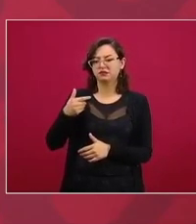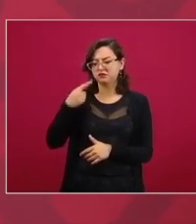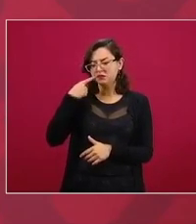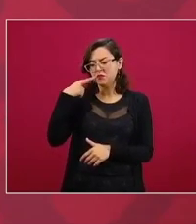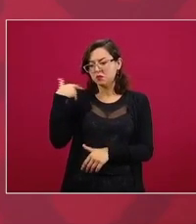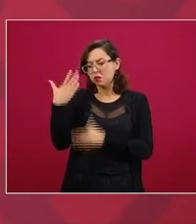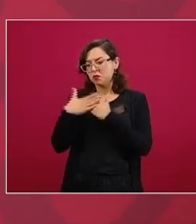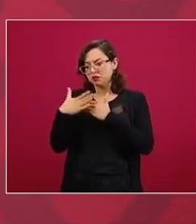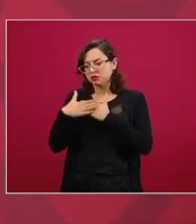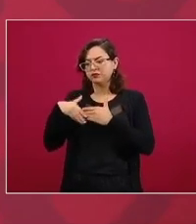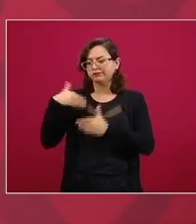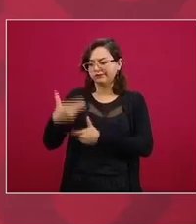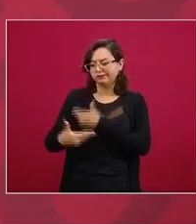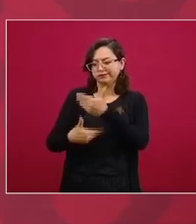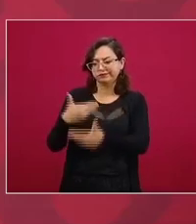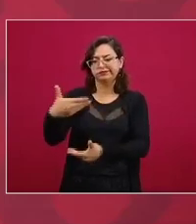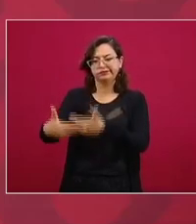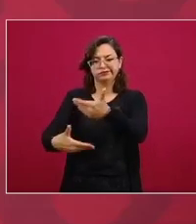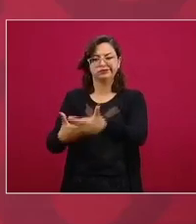contemplando al respecto.